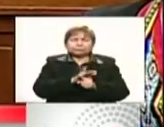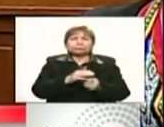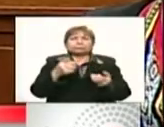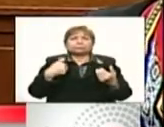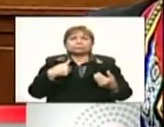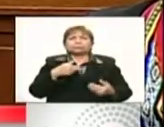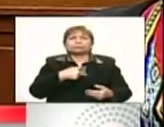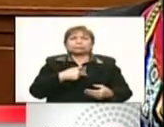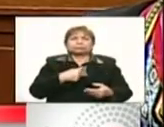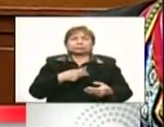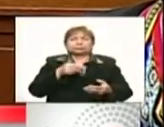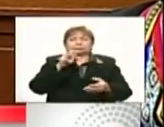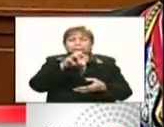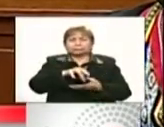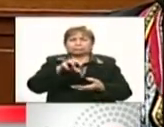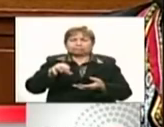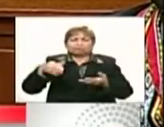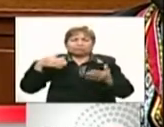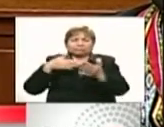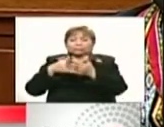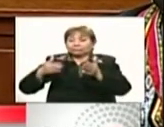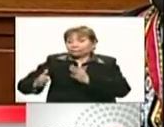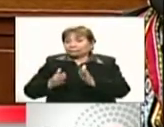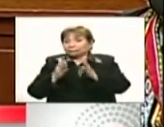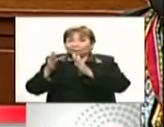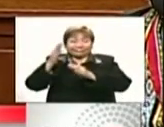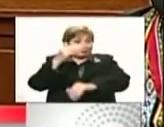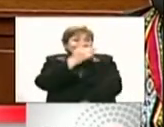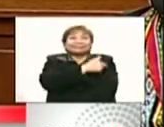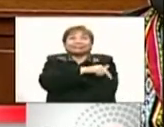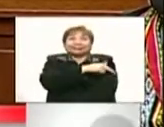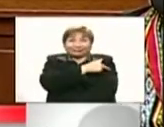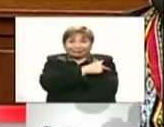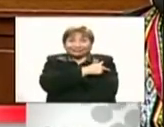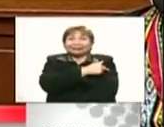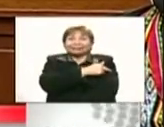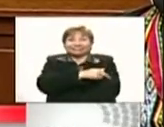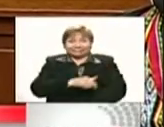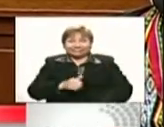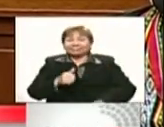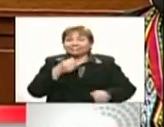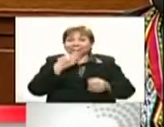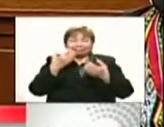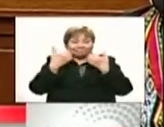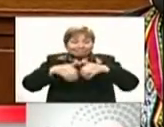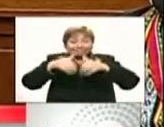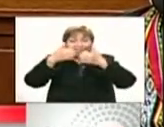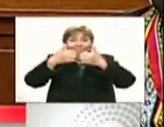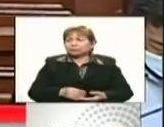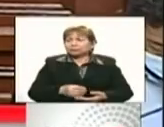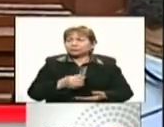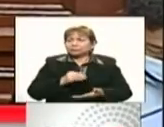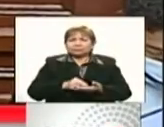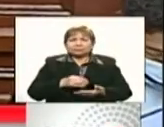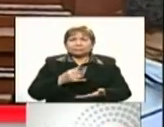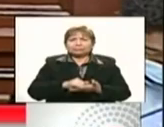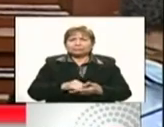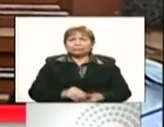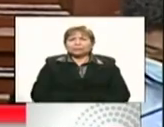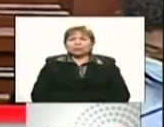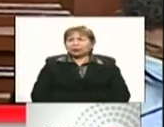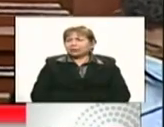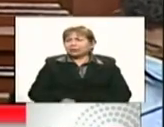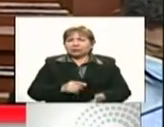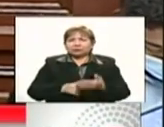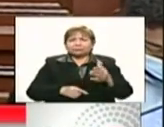para iniciar el proceso. O sea, acá no tiene nada que ver el Tribunal Constitucional. Acá lo que tiene que ver es si consiguen el